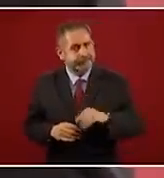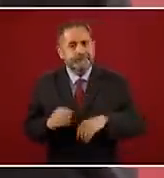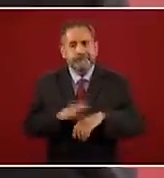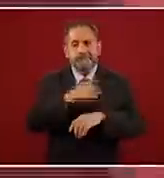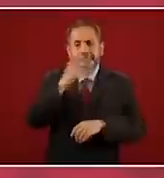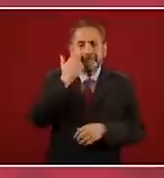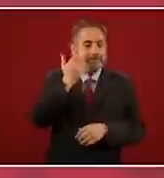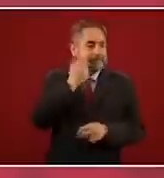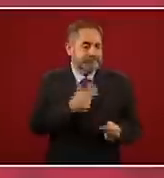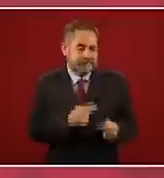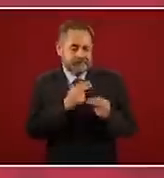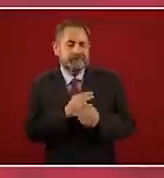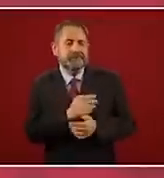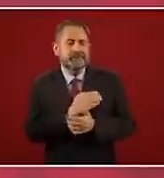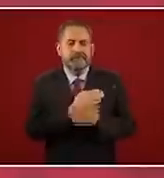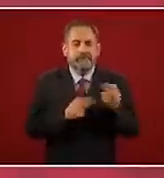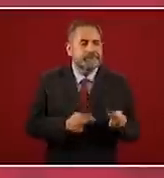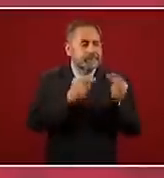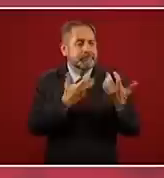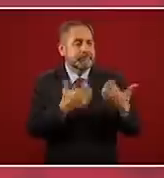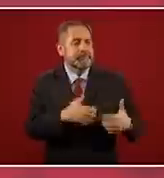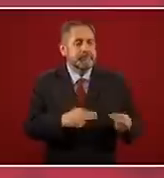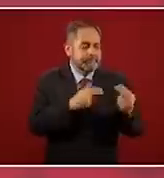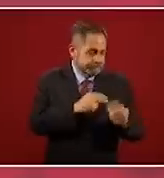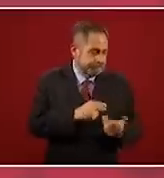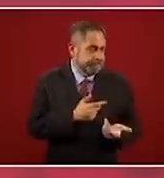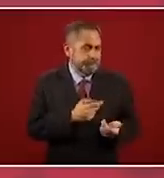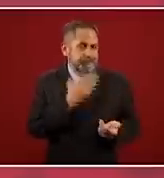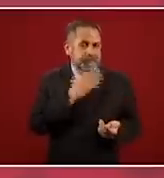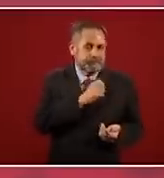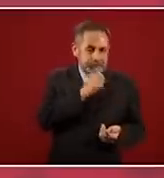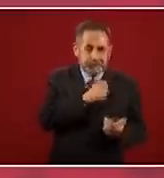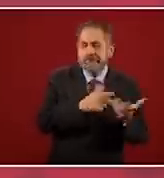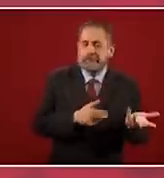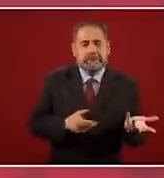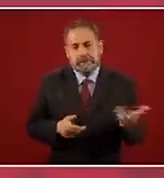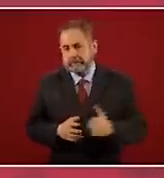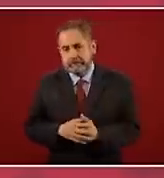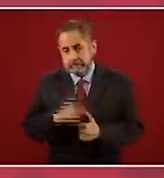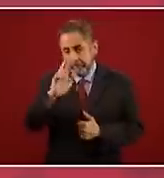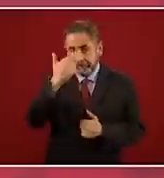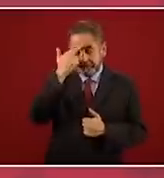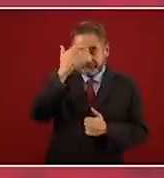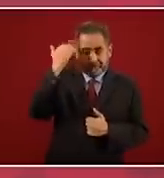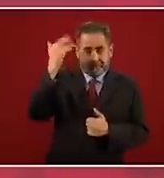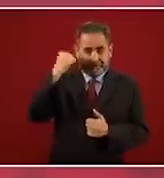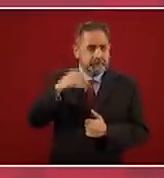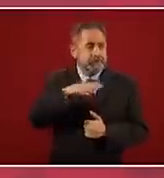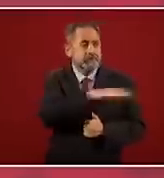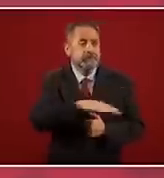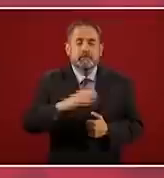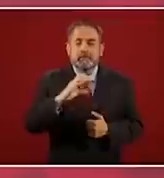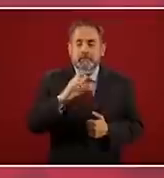favorable, eran buenos negocios para las empresas. Acuérdense de cómo entregaron la cuenca de